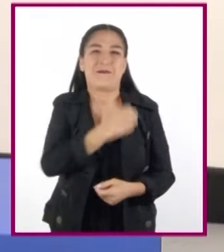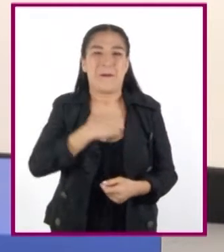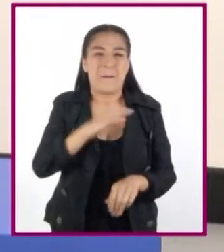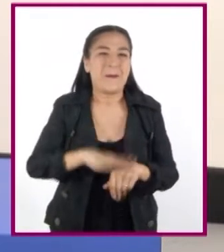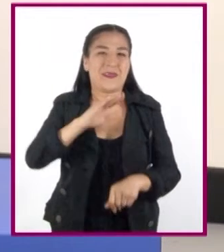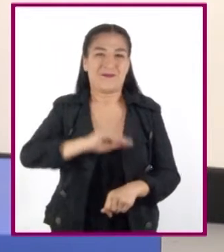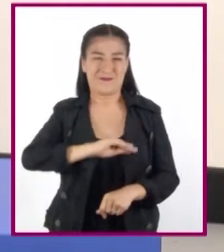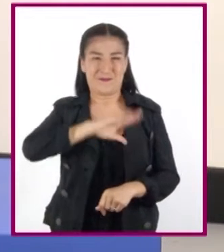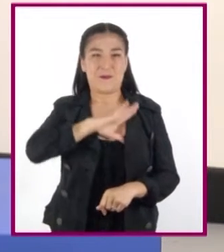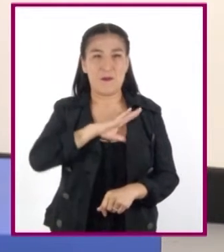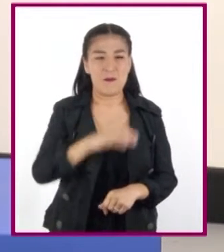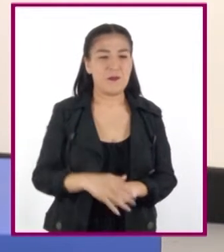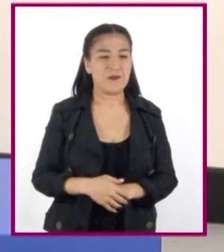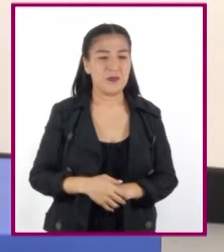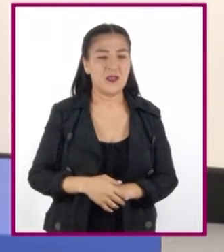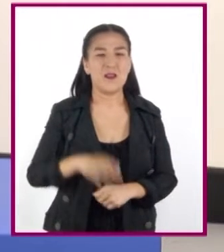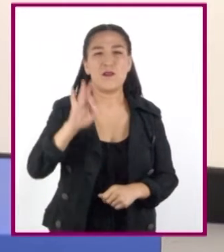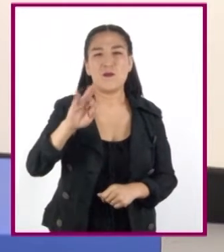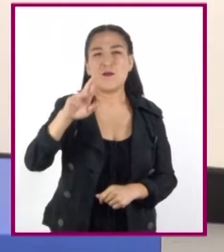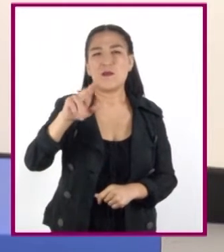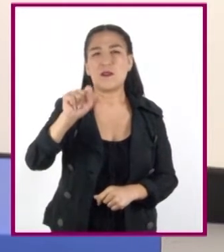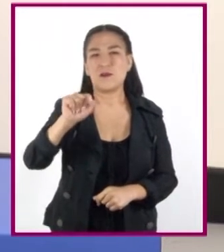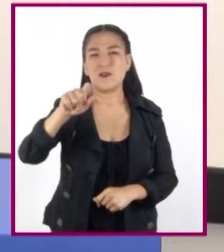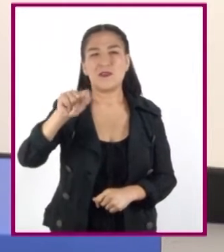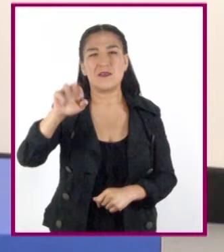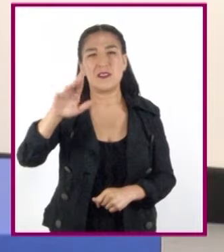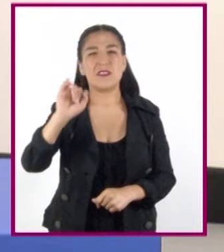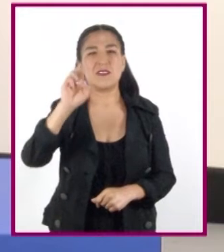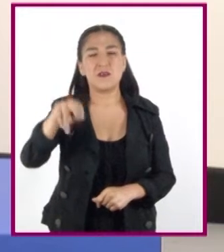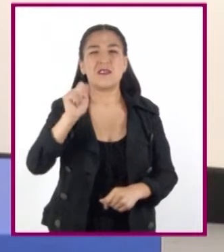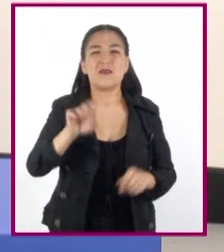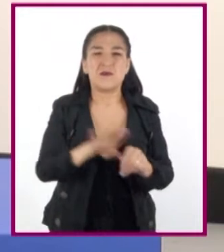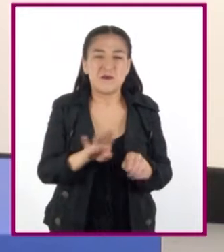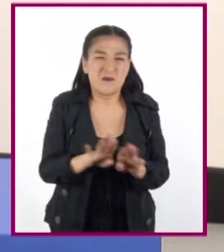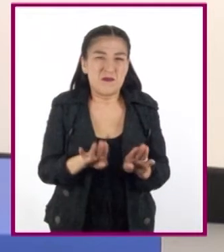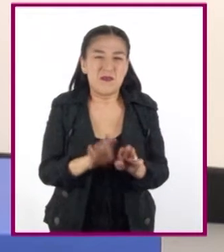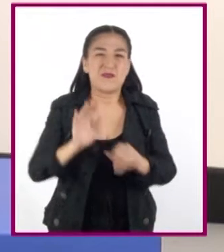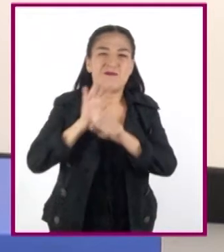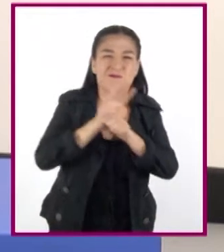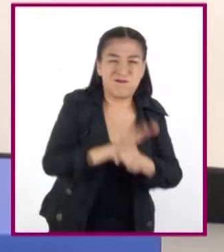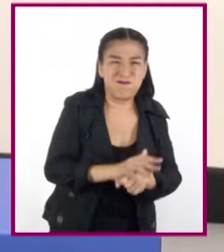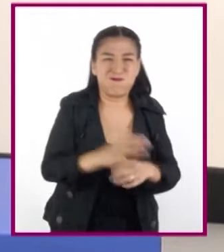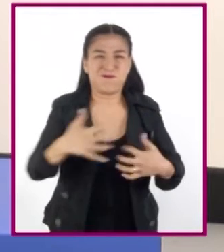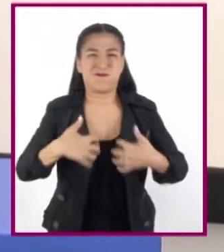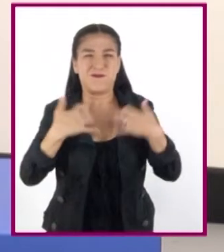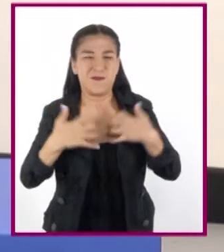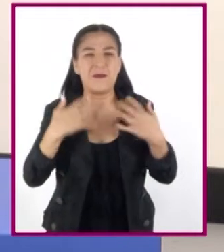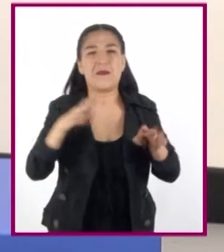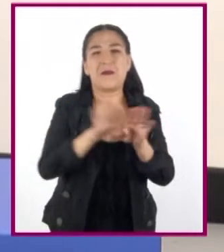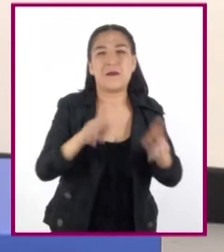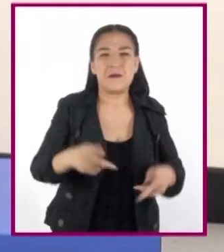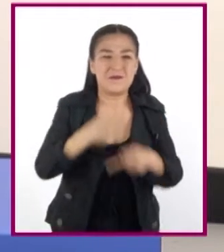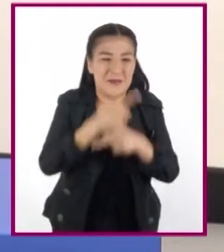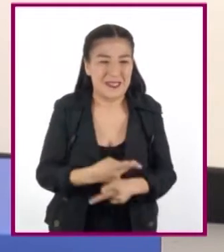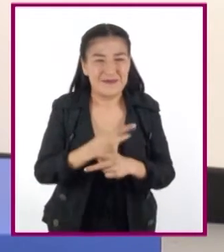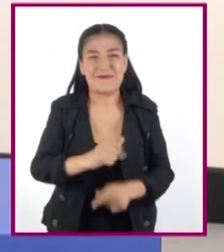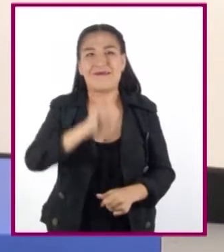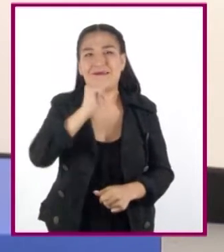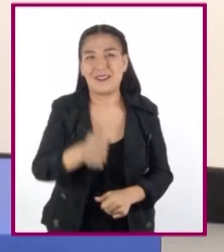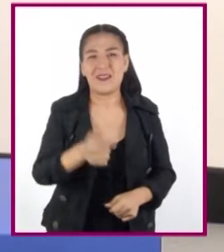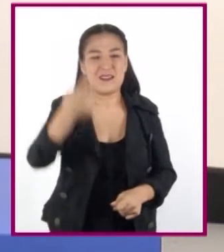La frustración es el espacio que nos posibilita fortalecer la tolerancia, paciencia y confianza con nosotros